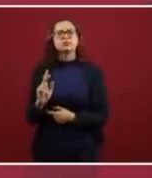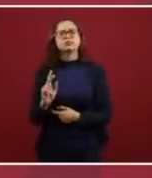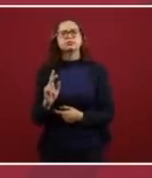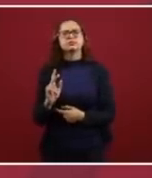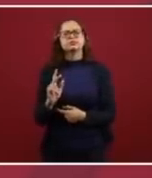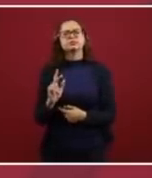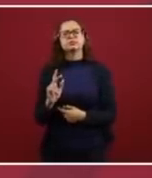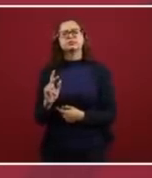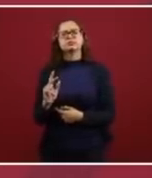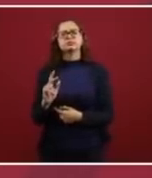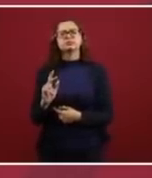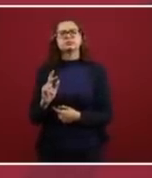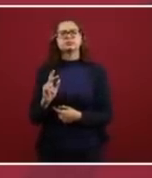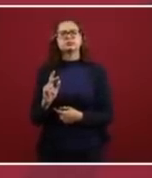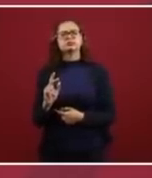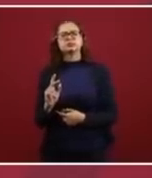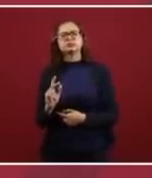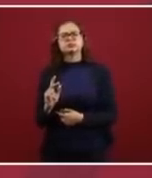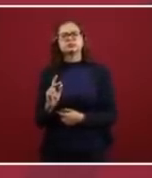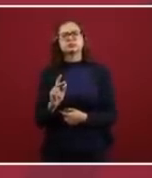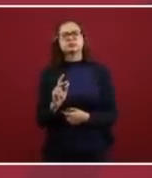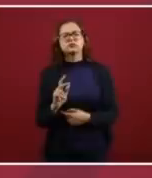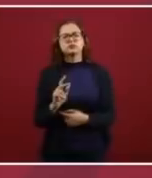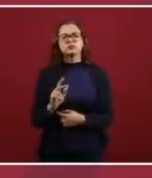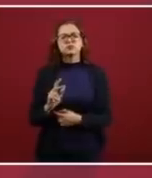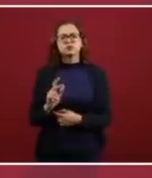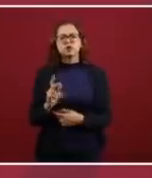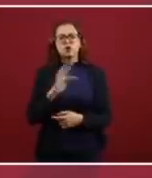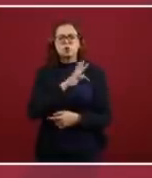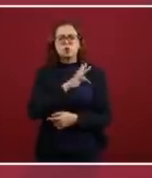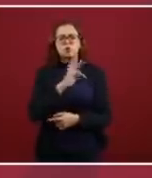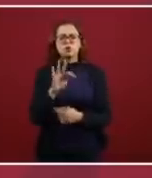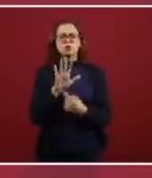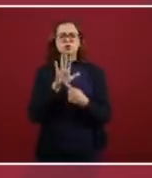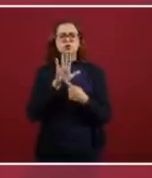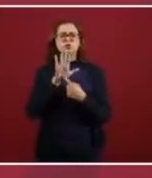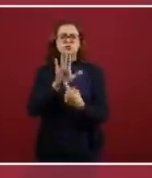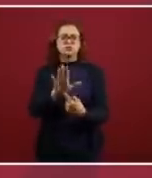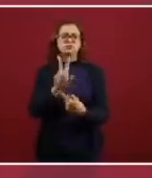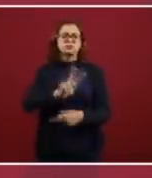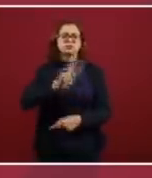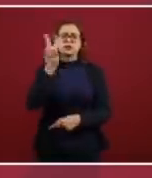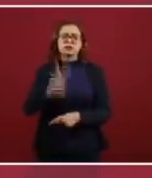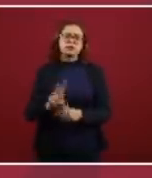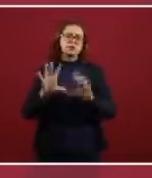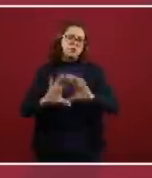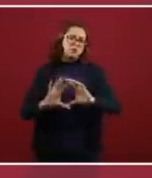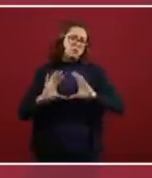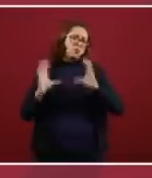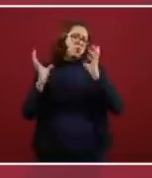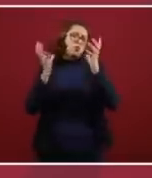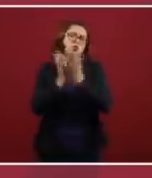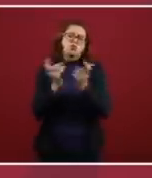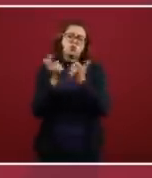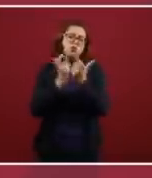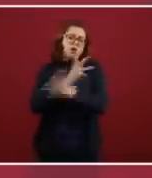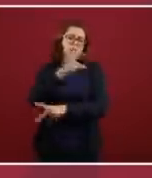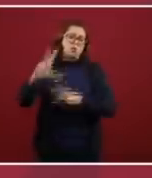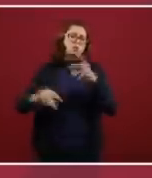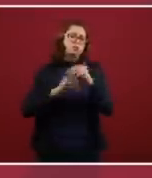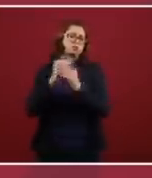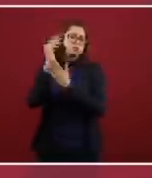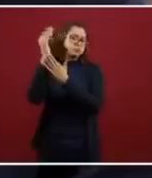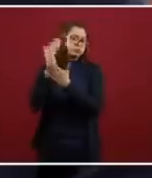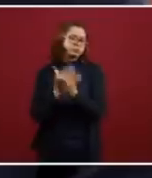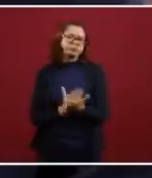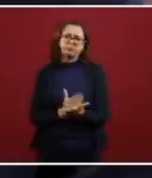es demostrable que está bajando el crecimiento de la economía mundial,